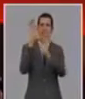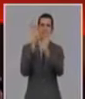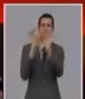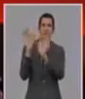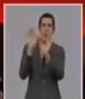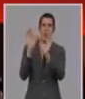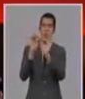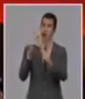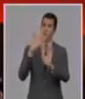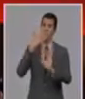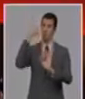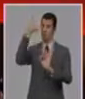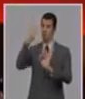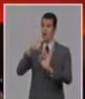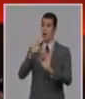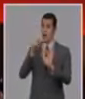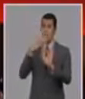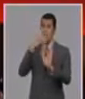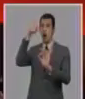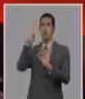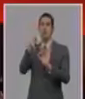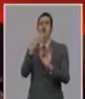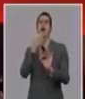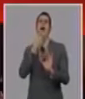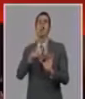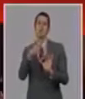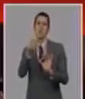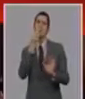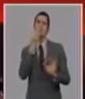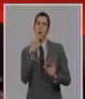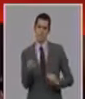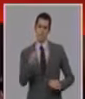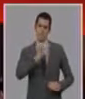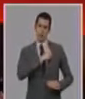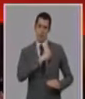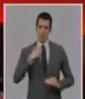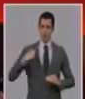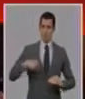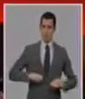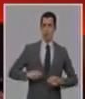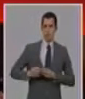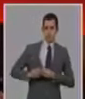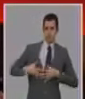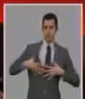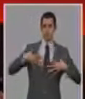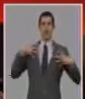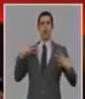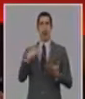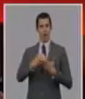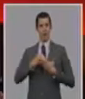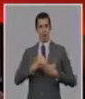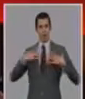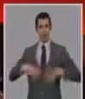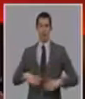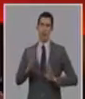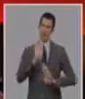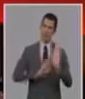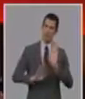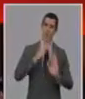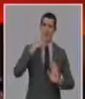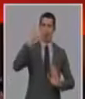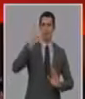pacientes afectados de esta manera, pues tuvimos que estudiar pacientes convalecientes de la COVID para identificar cuáles eran aquellos